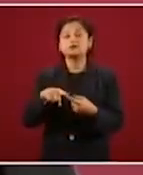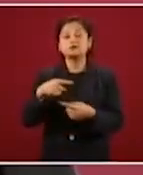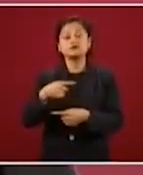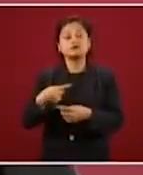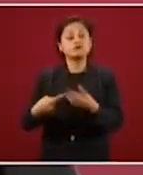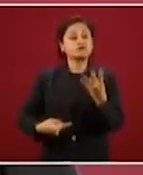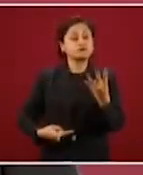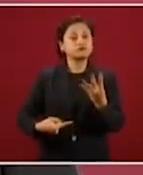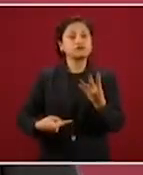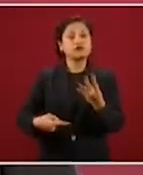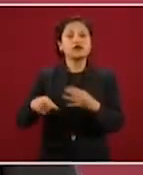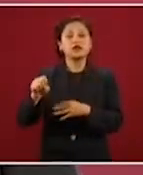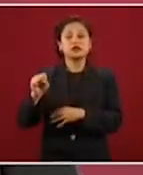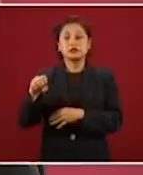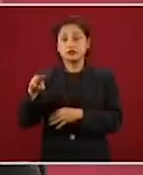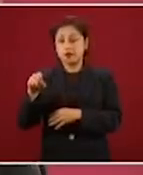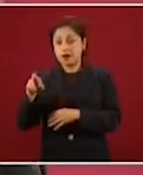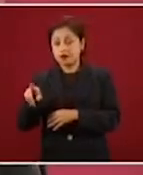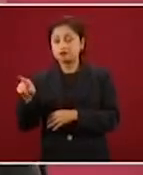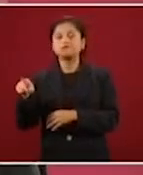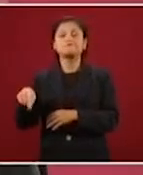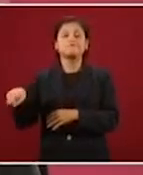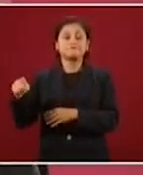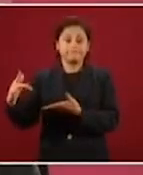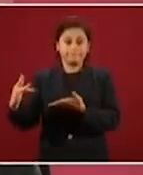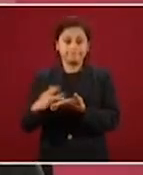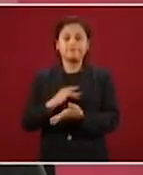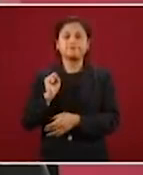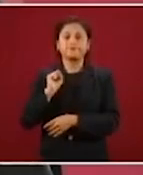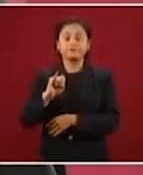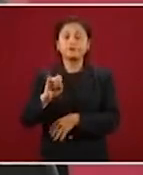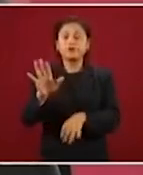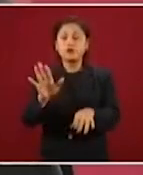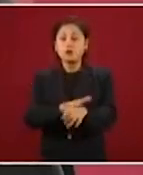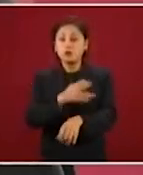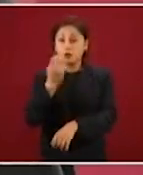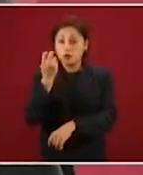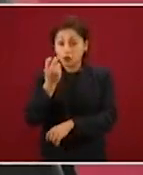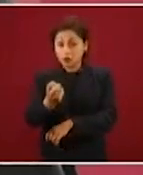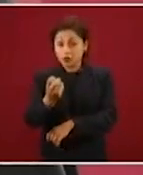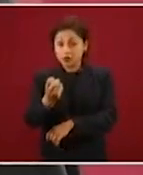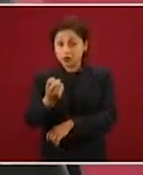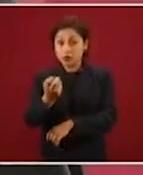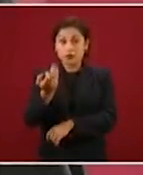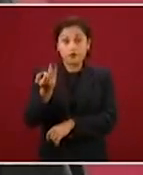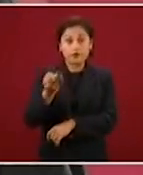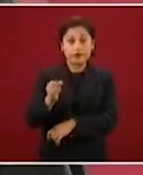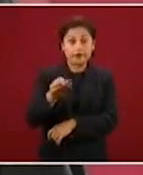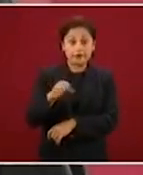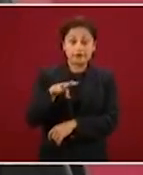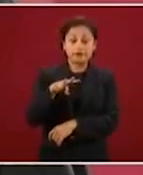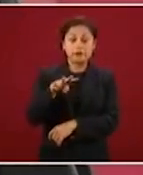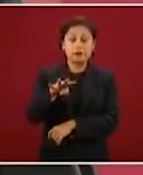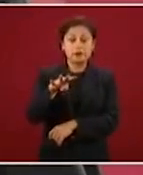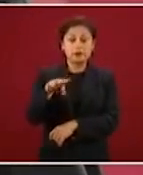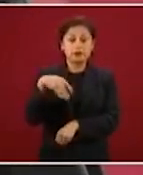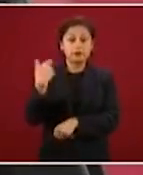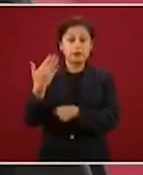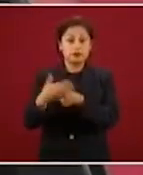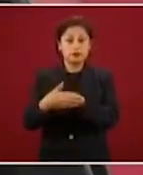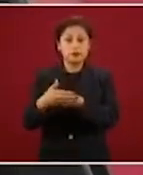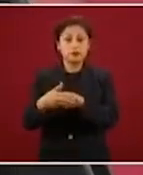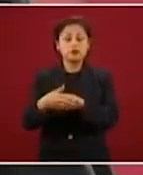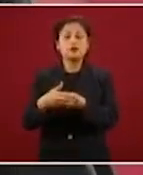como por Marina. Por eso el día 19 de febrero, que es el Día